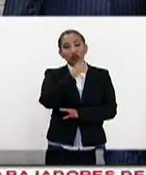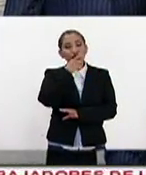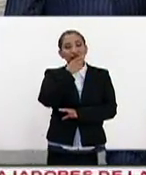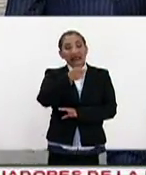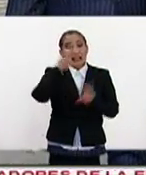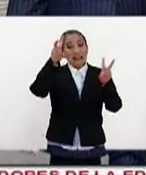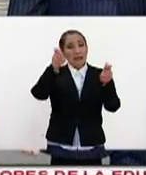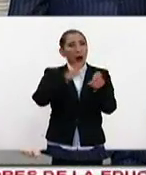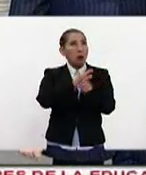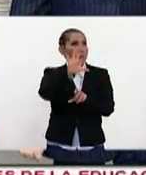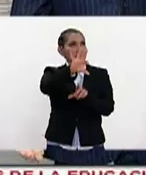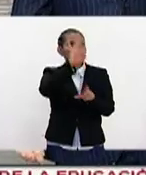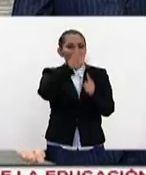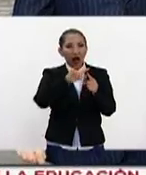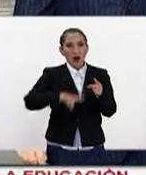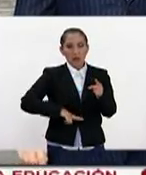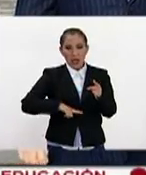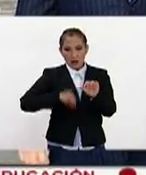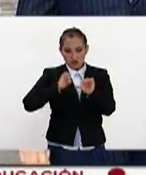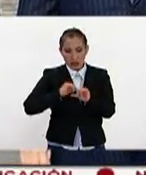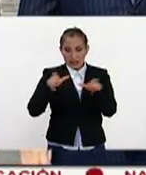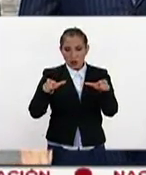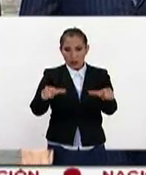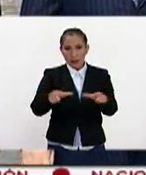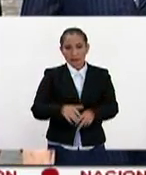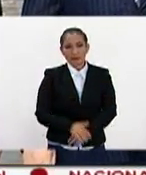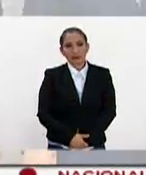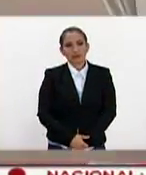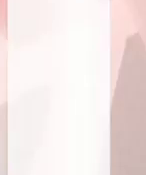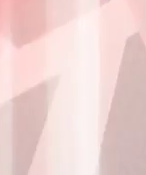temas a abordar podrían ser gobernabilidad y seguridad.